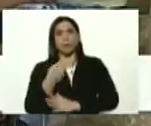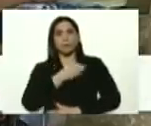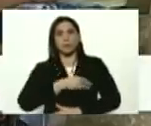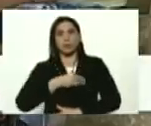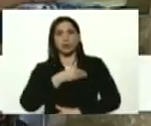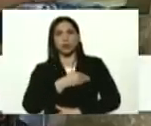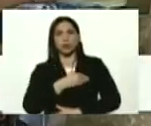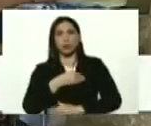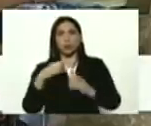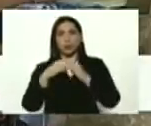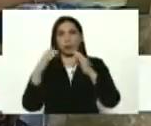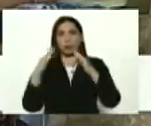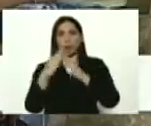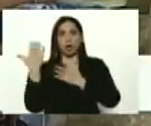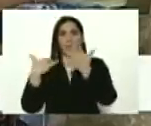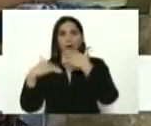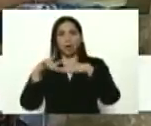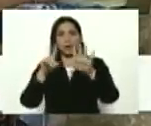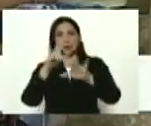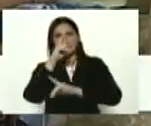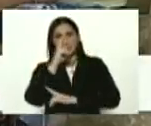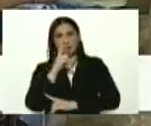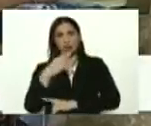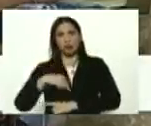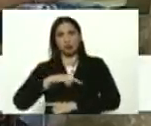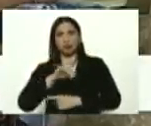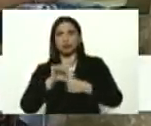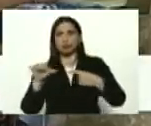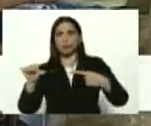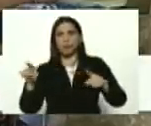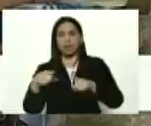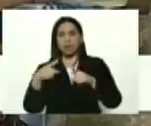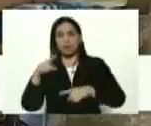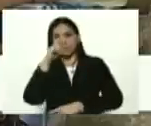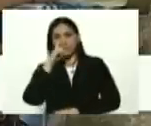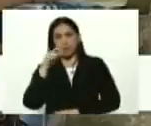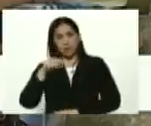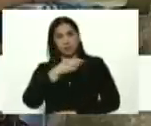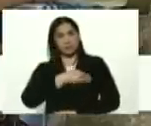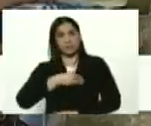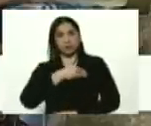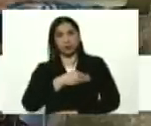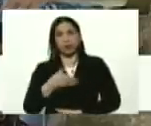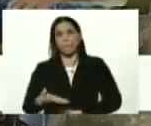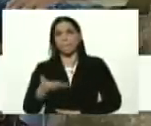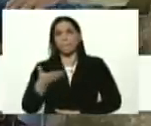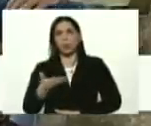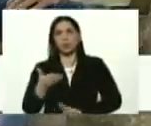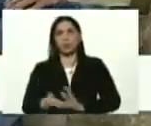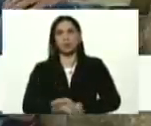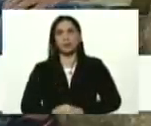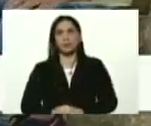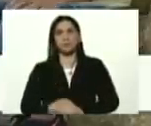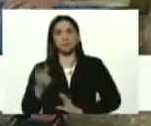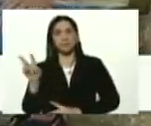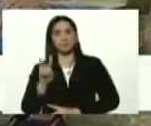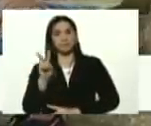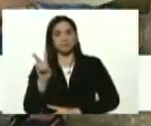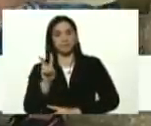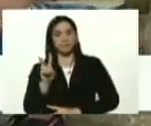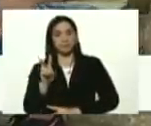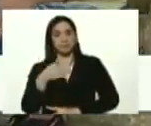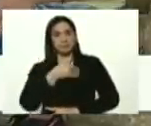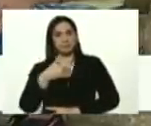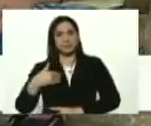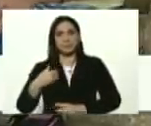hace 6 años. Y bueno, como estamos en la semana aniversario de esta misión tan importante en Venezuela,